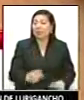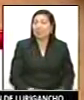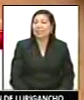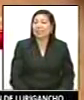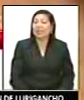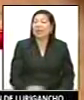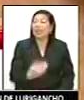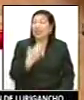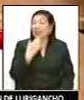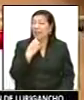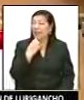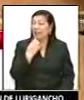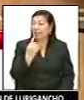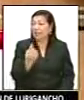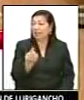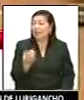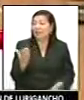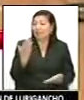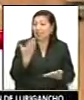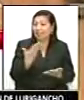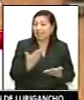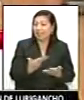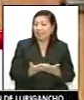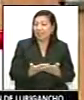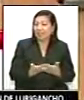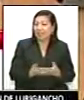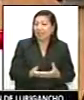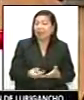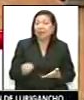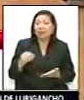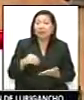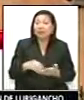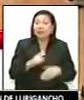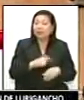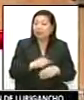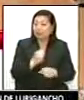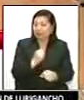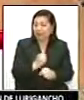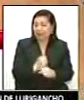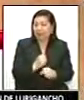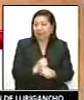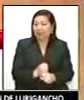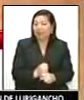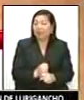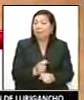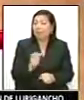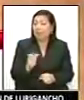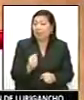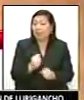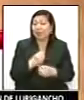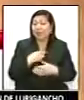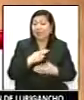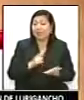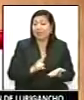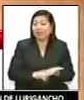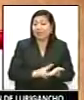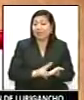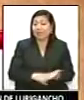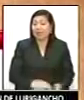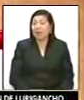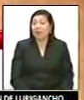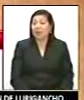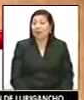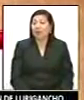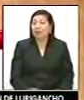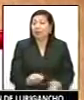2893-2017, que propone precisar los alcances de la compensación por tiempo de servicio de los trabajadores de salud pertenecientes